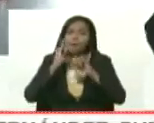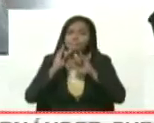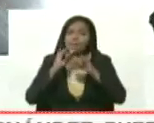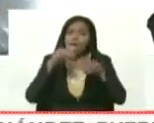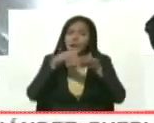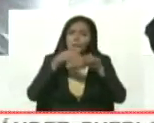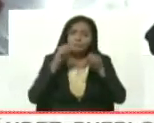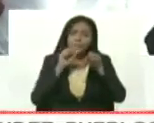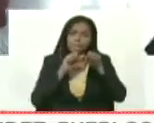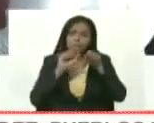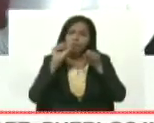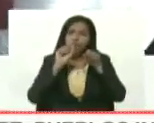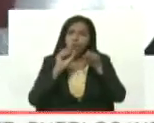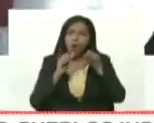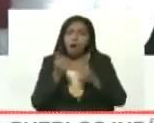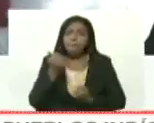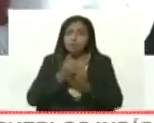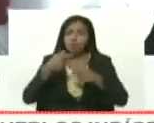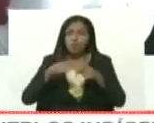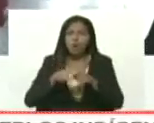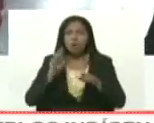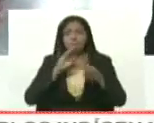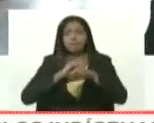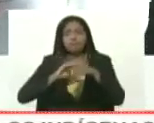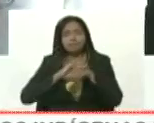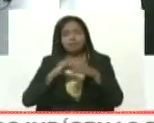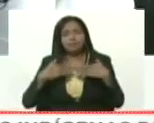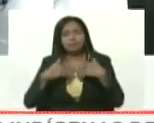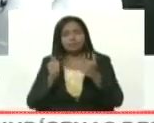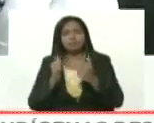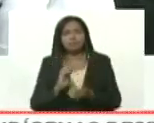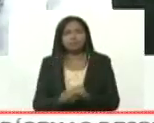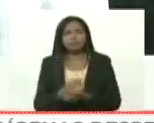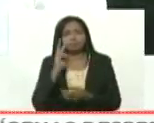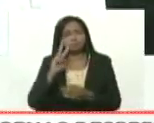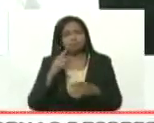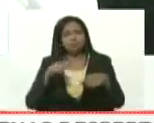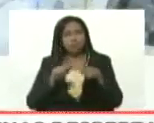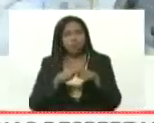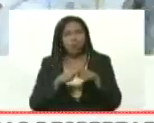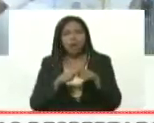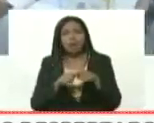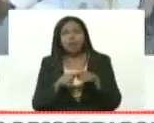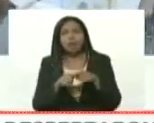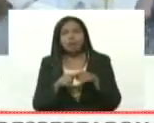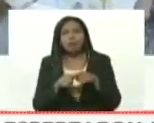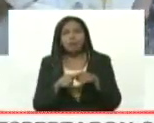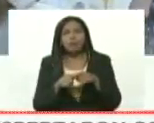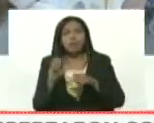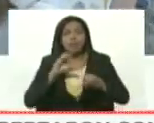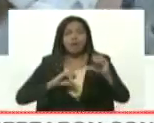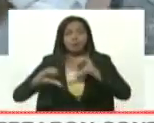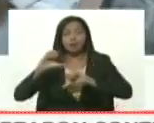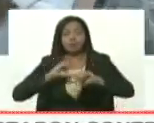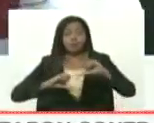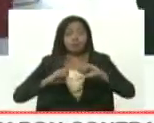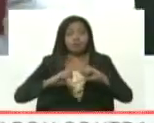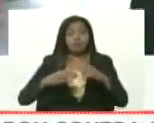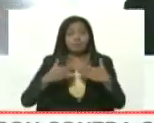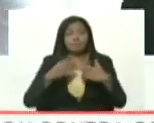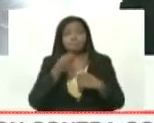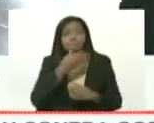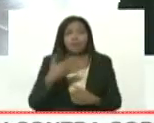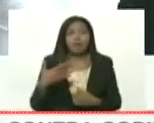Salud. Y también tenemos todo lo que es la línea de investigación en células madres. Tenemos el primer laboratorio blanco del